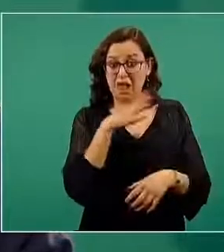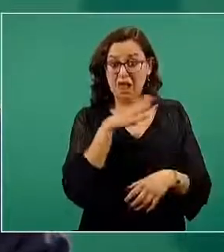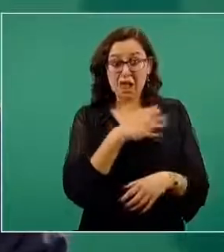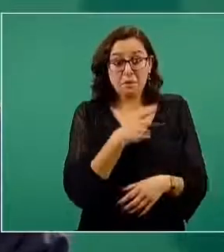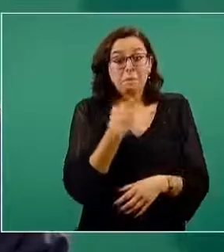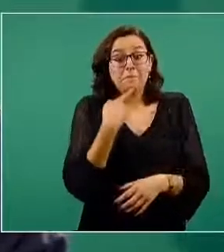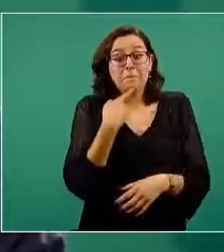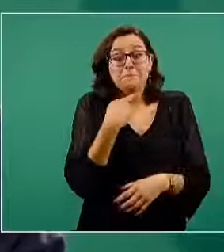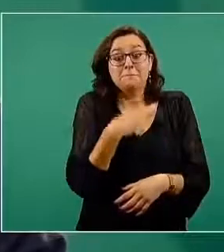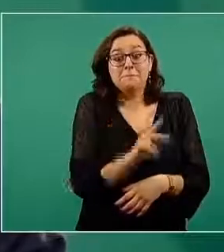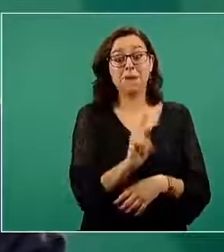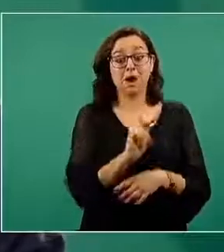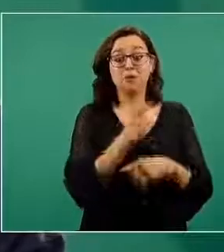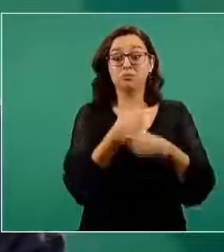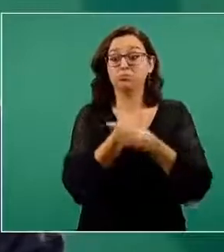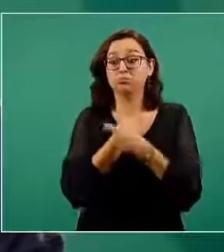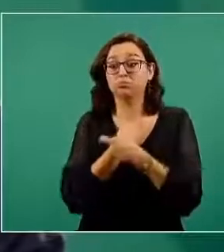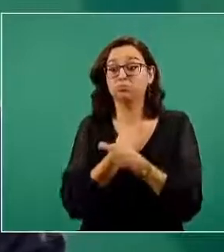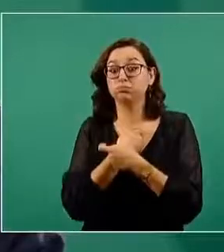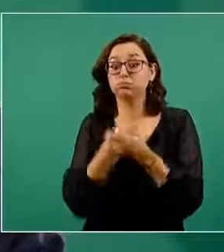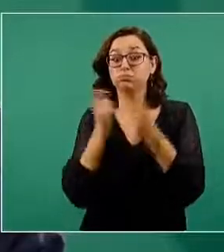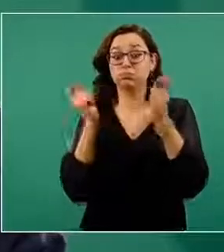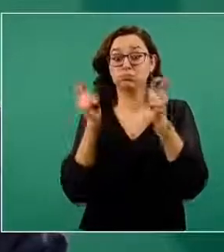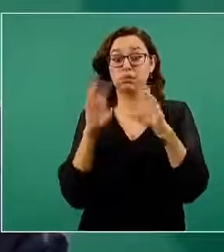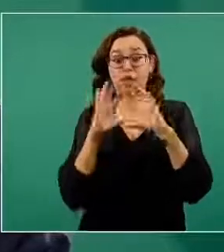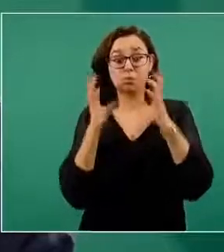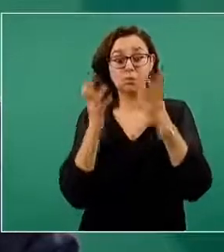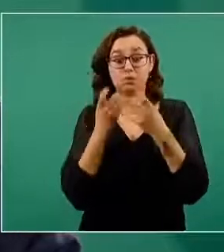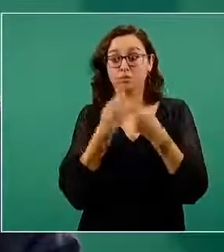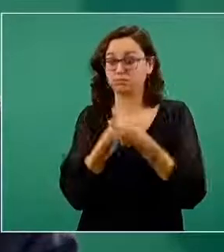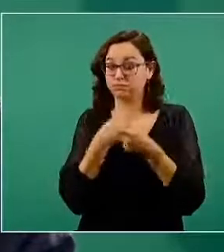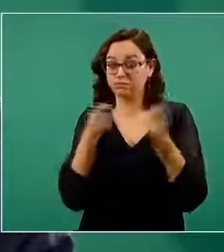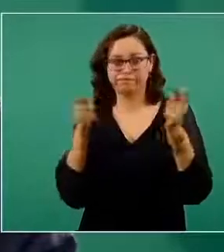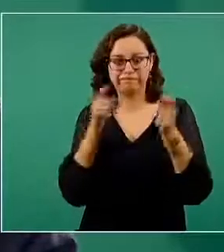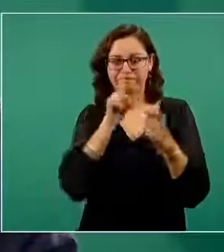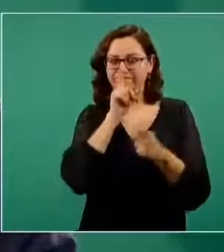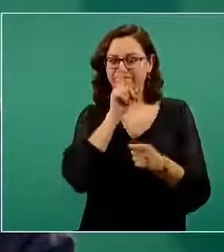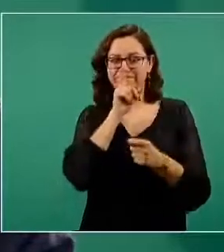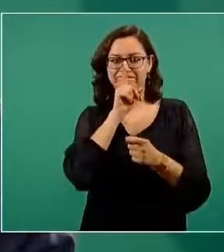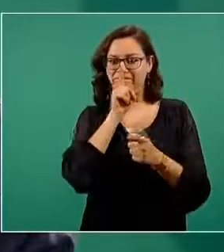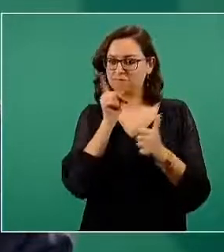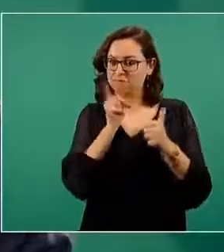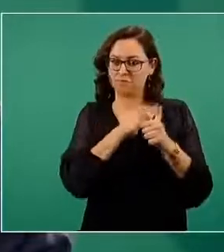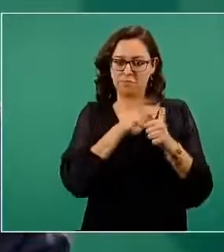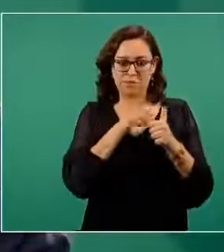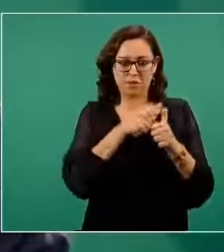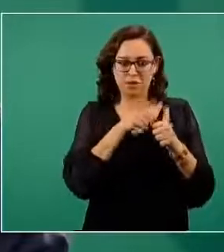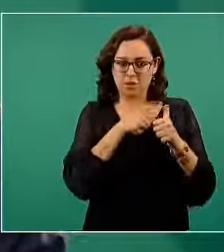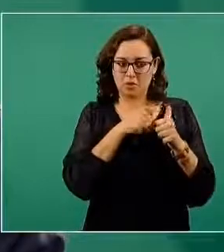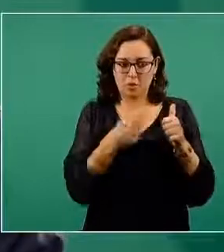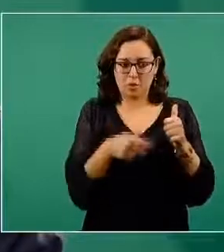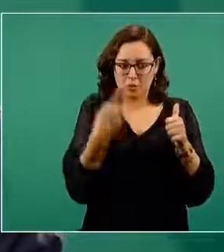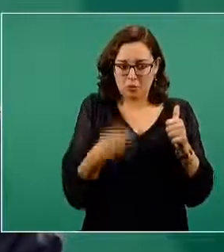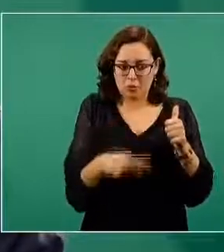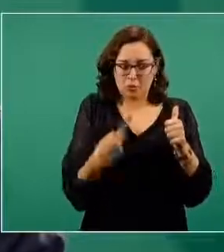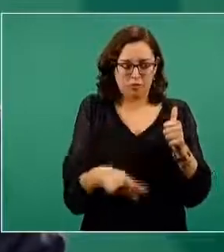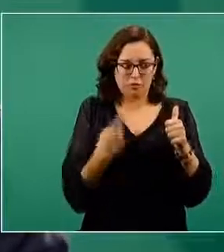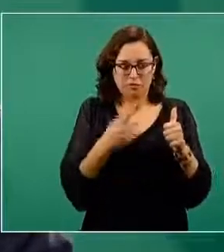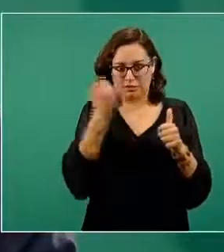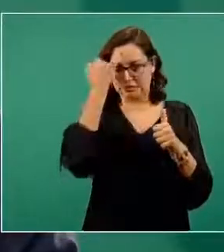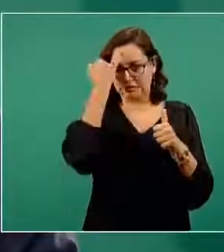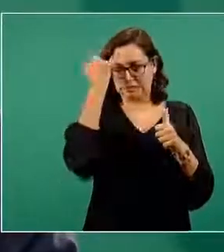disposición gubernamental, desde mi punto de vista muy legítima, que es priorizar la protección de la población india,